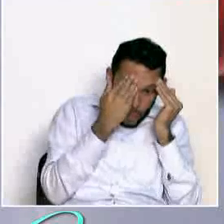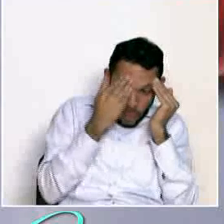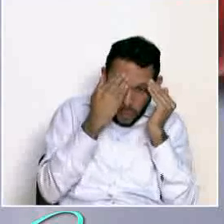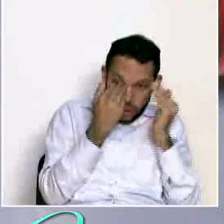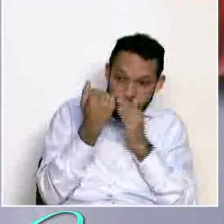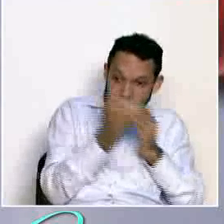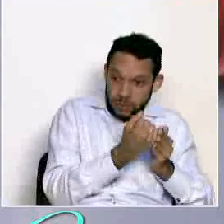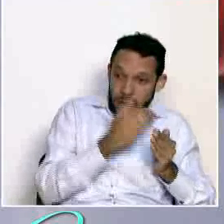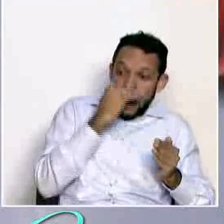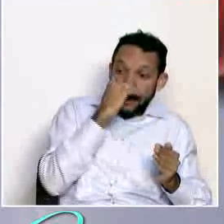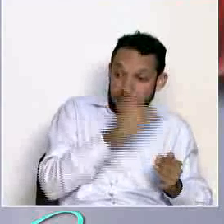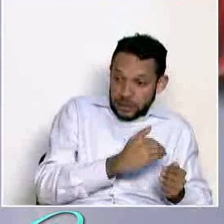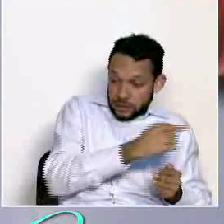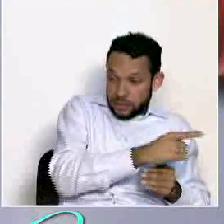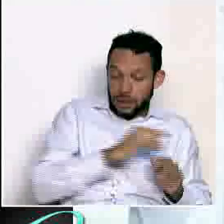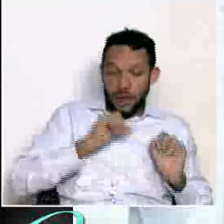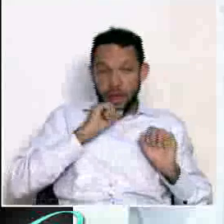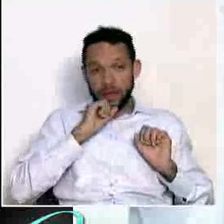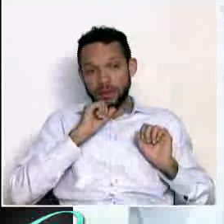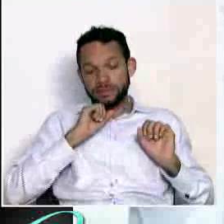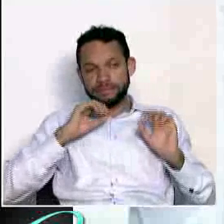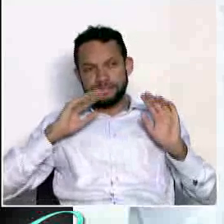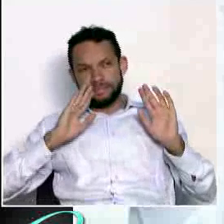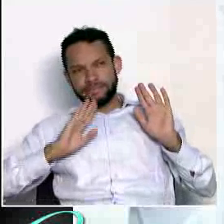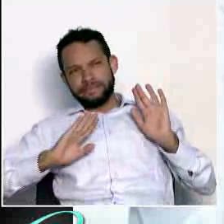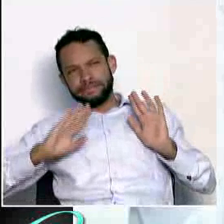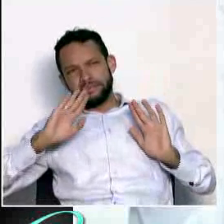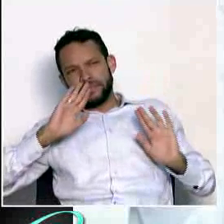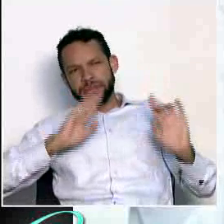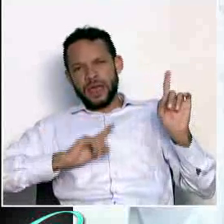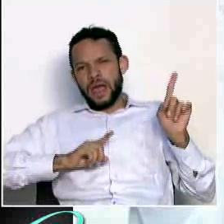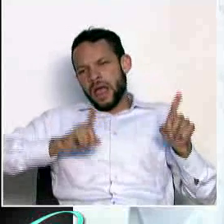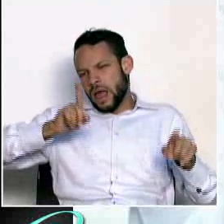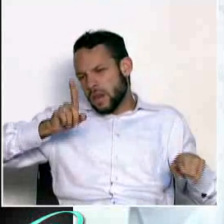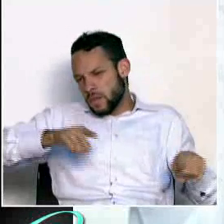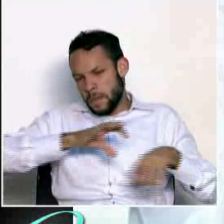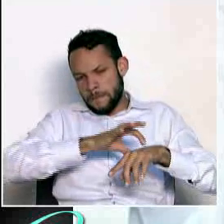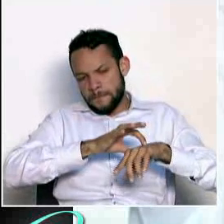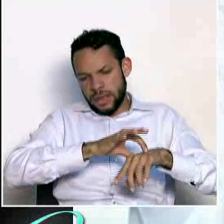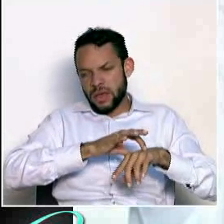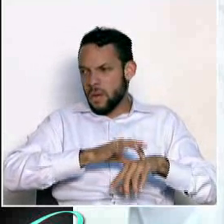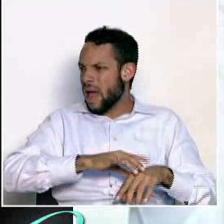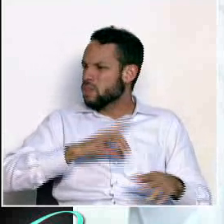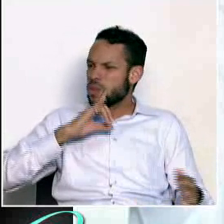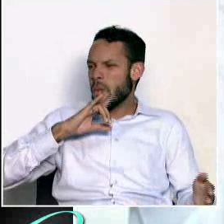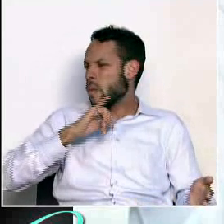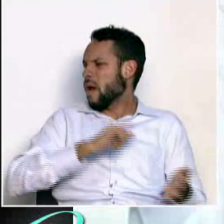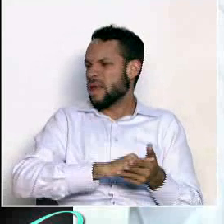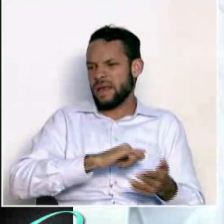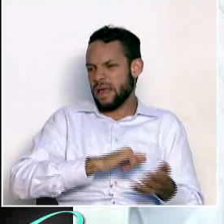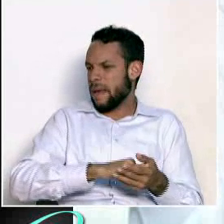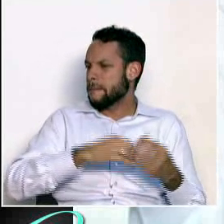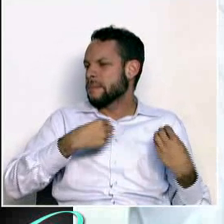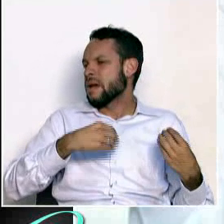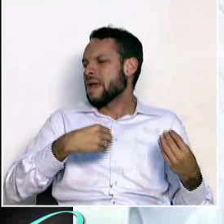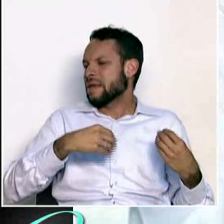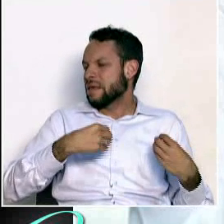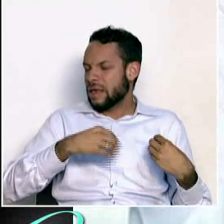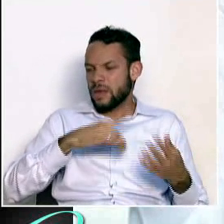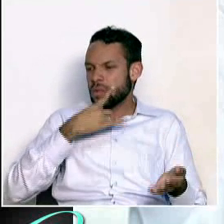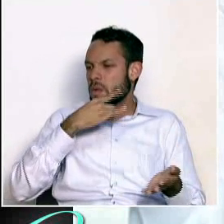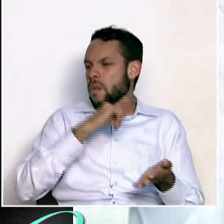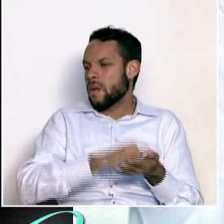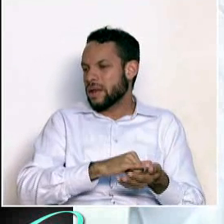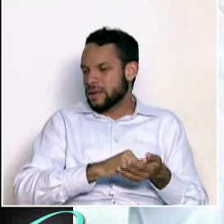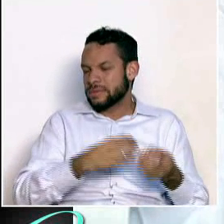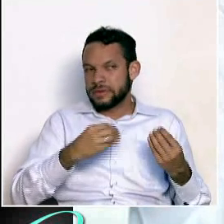niño. Naturalmente, los médicos tradicionales se opusieron porque consideraban que si